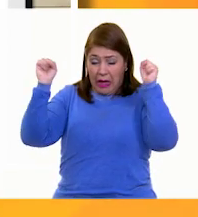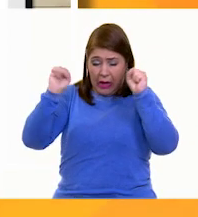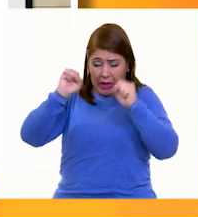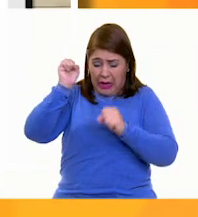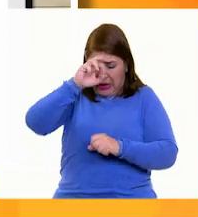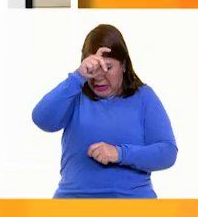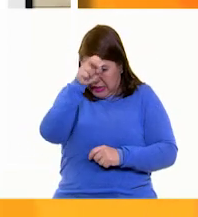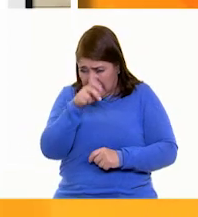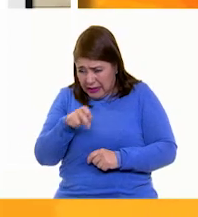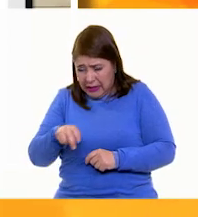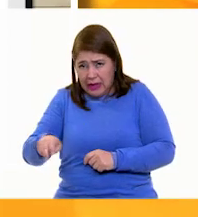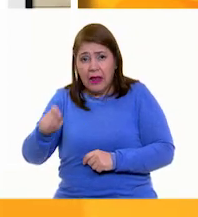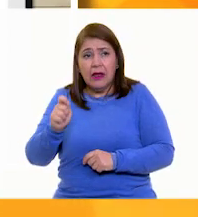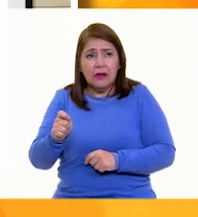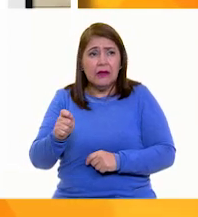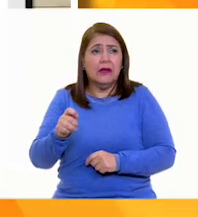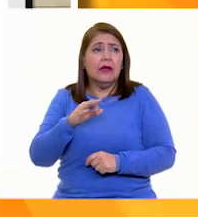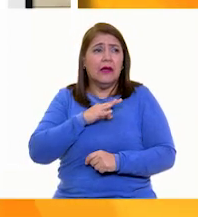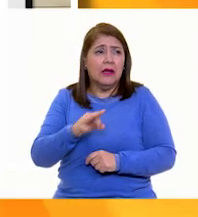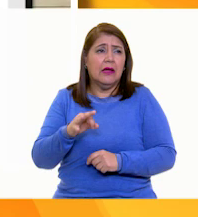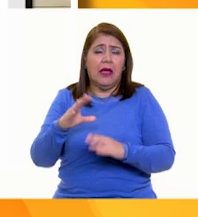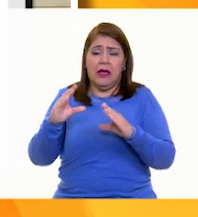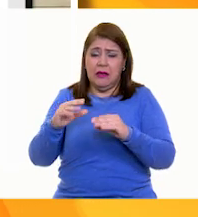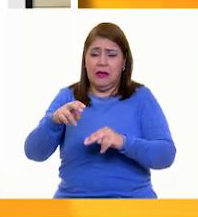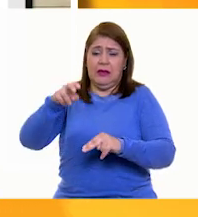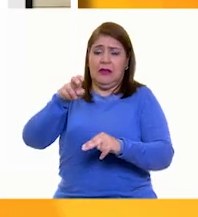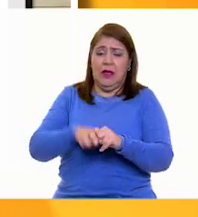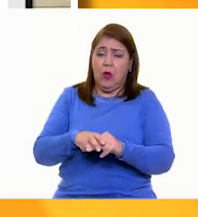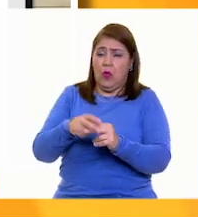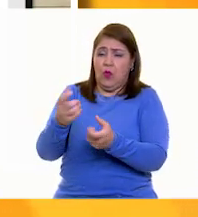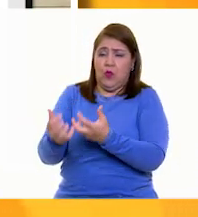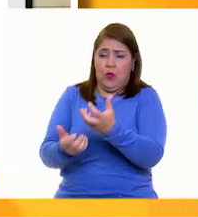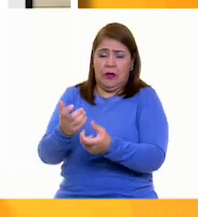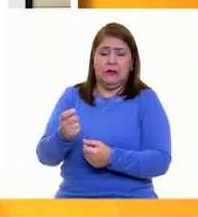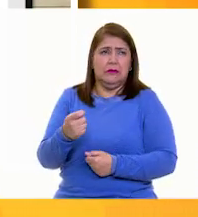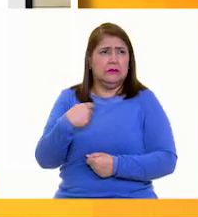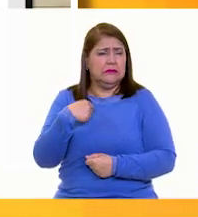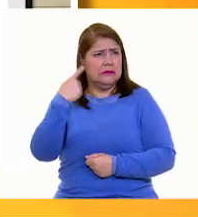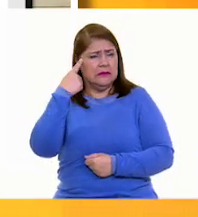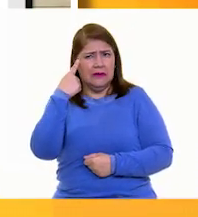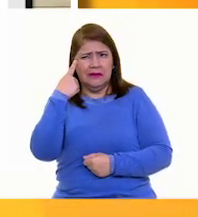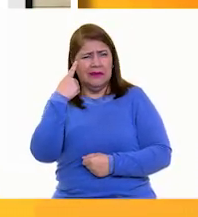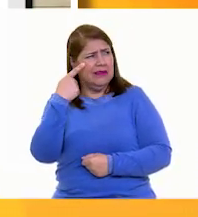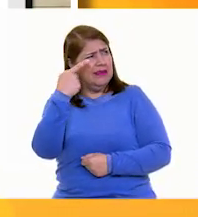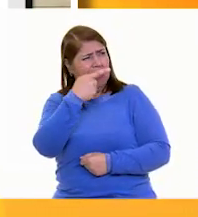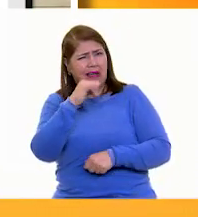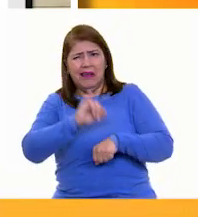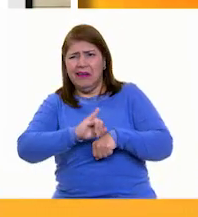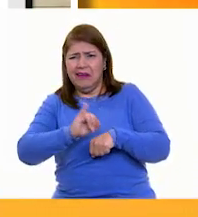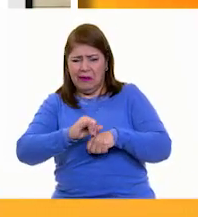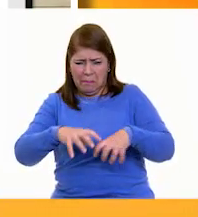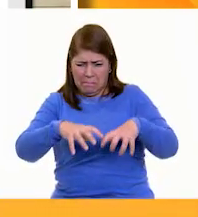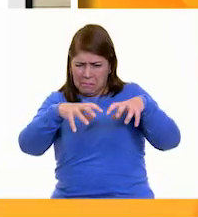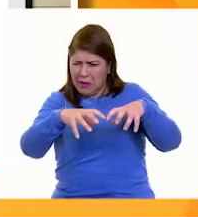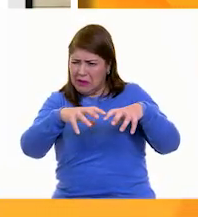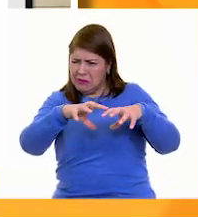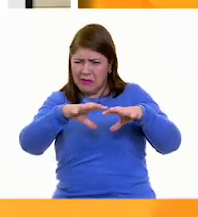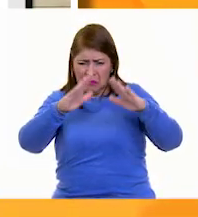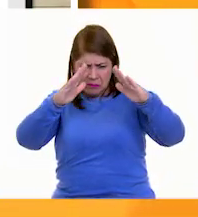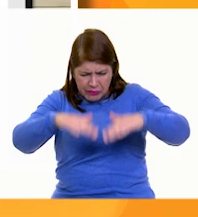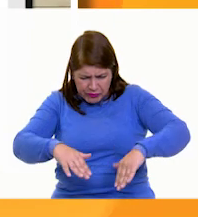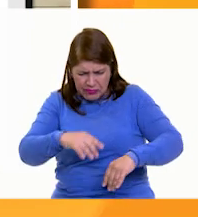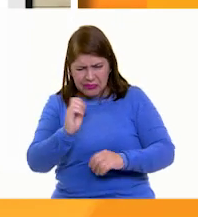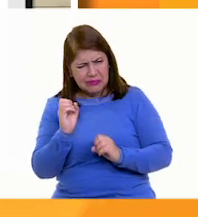las escaleras. Se sentó en su sillón muy cerca del fuego. Esos bultos extraños que se queden solitos en mi